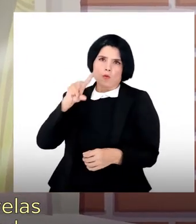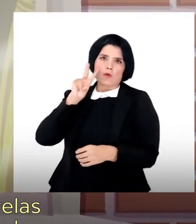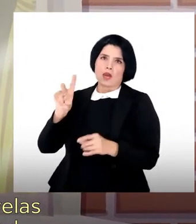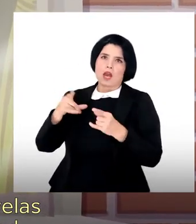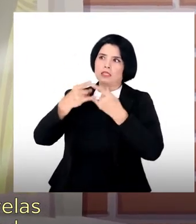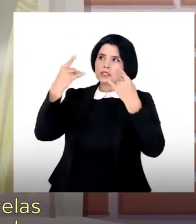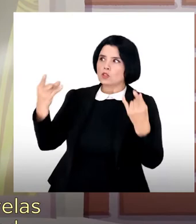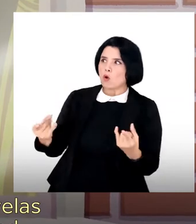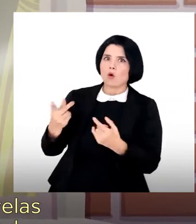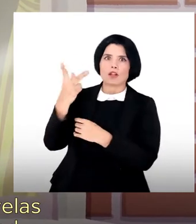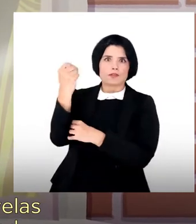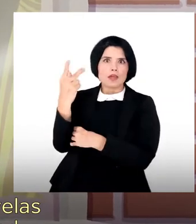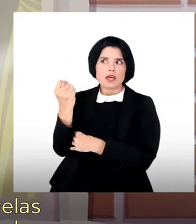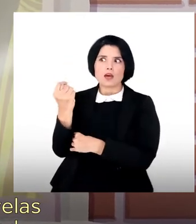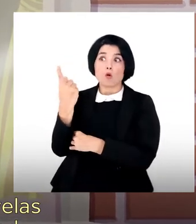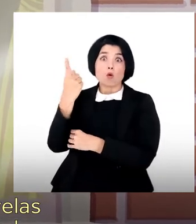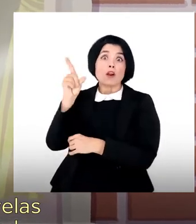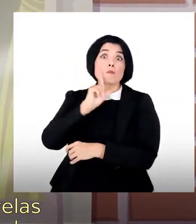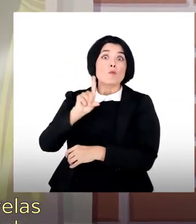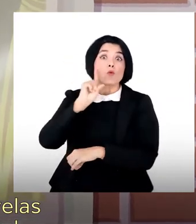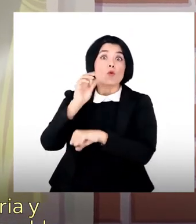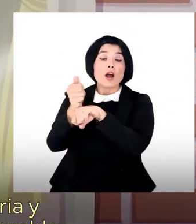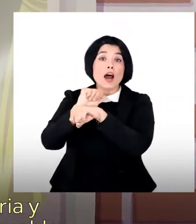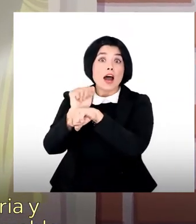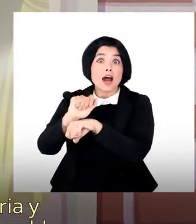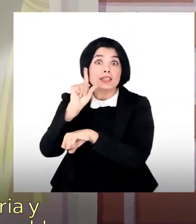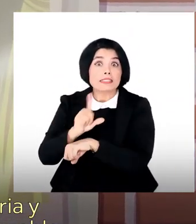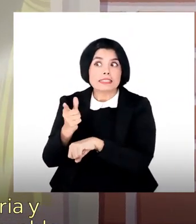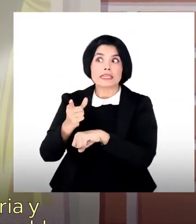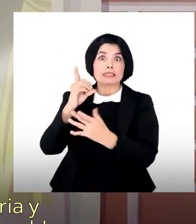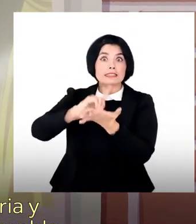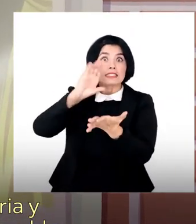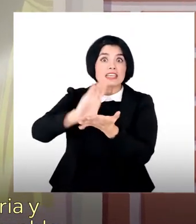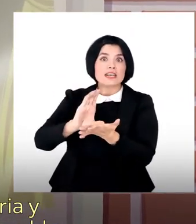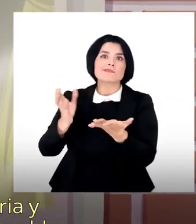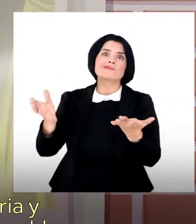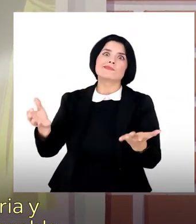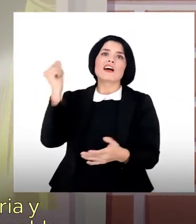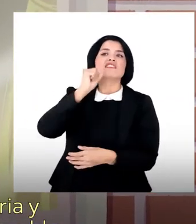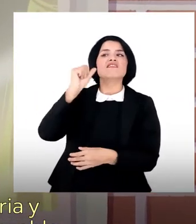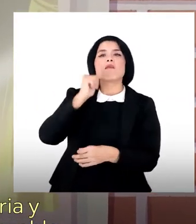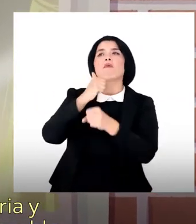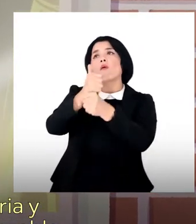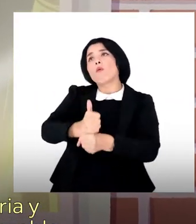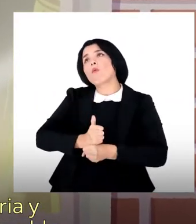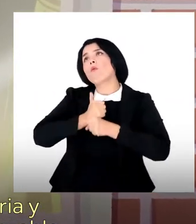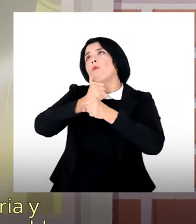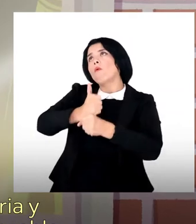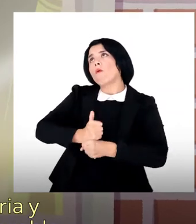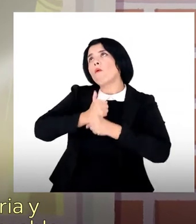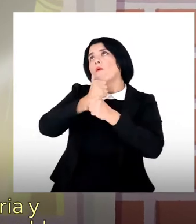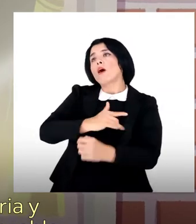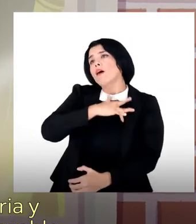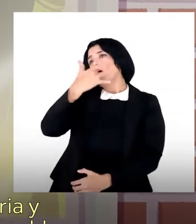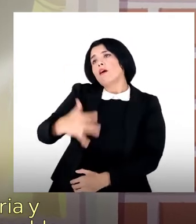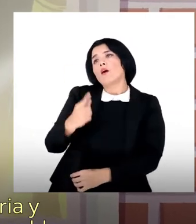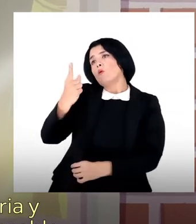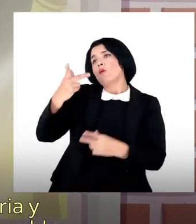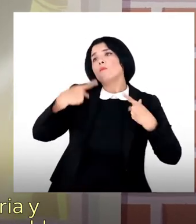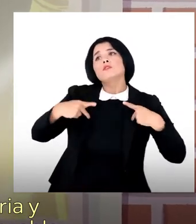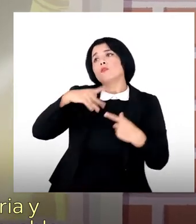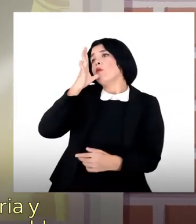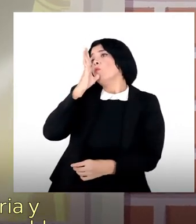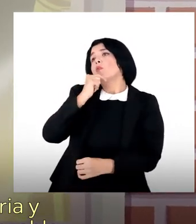telenovelas salía una mujer con discapacidad, siempre era la víctima de la historia y estaba enamorada del galán